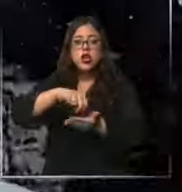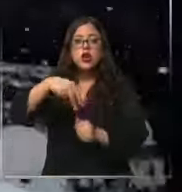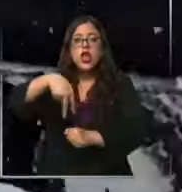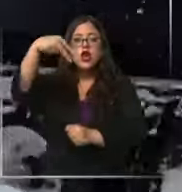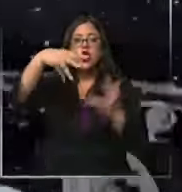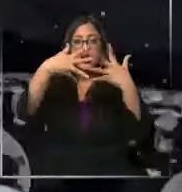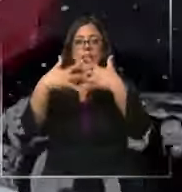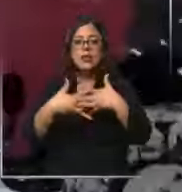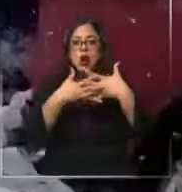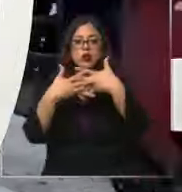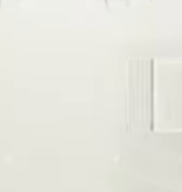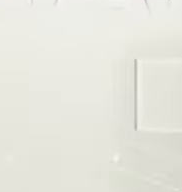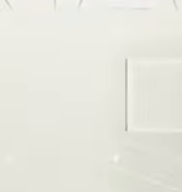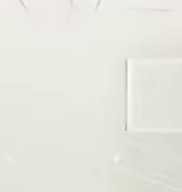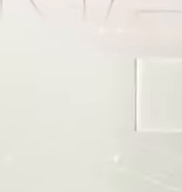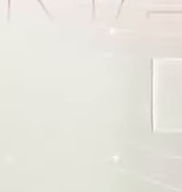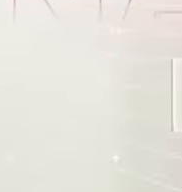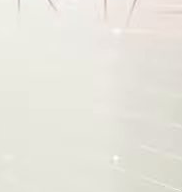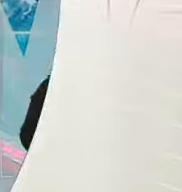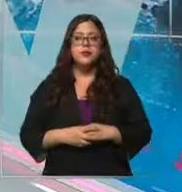Unidos.